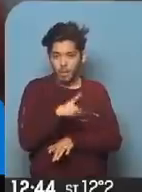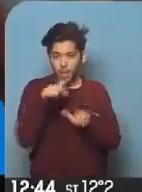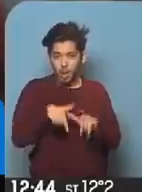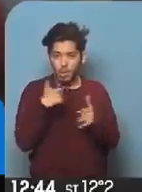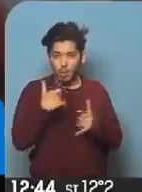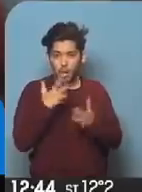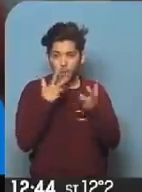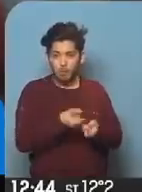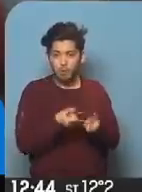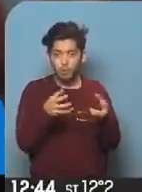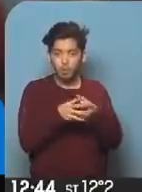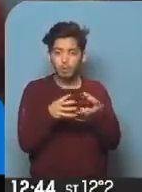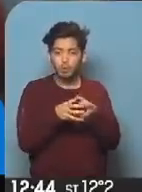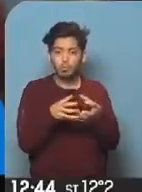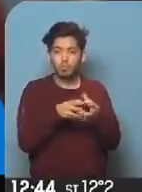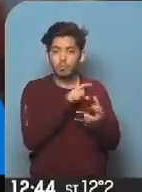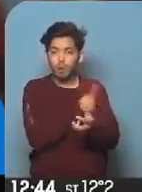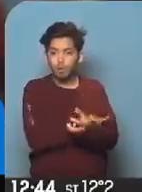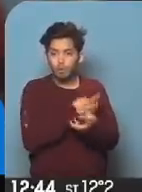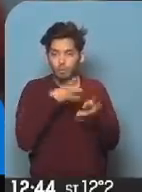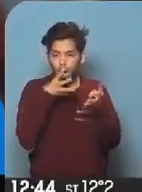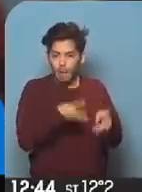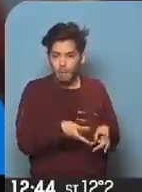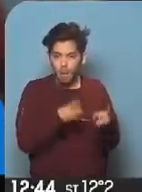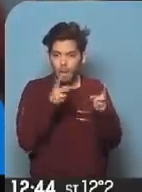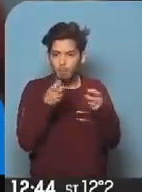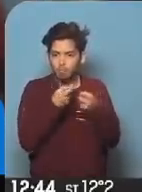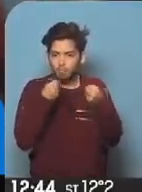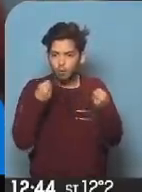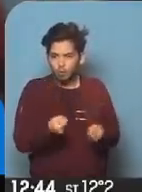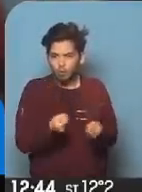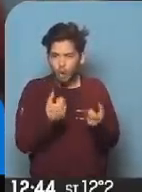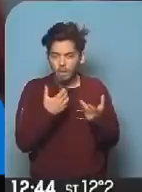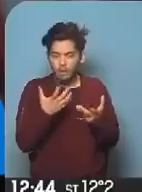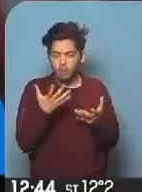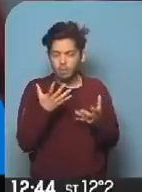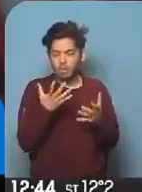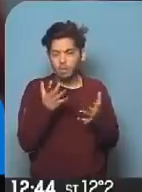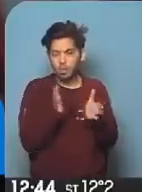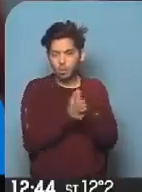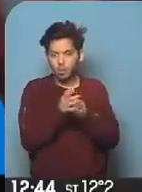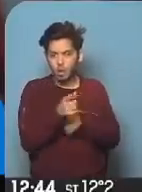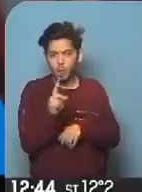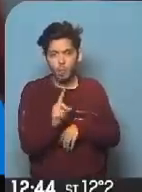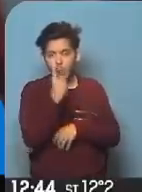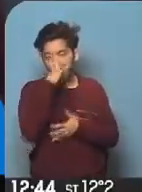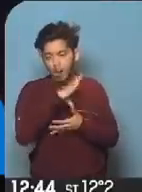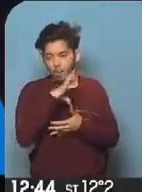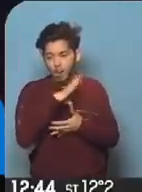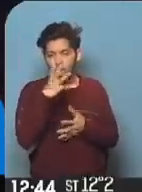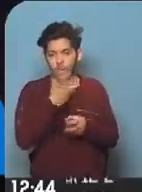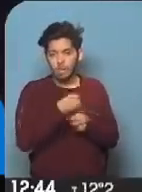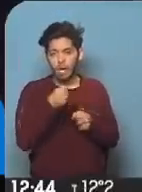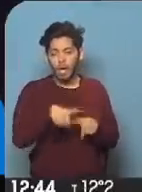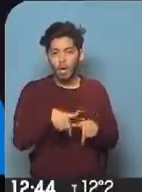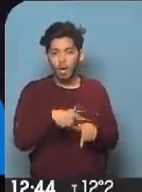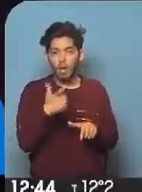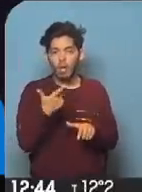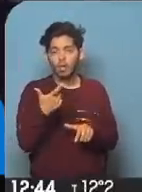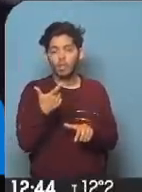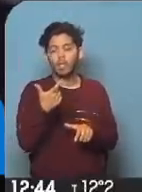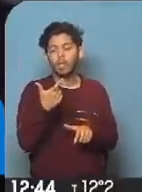soporte de las Fuerzas Armadas muy fuerte por detrás. Y hay una clara decisión de hacer, por primera vez en América Latina, lo que hasta ahora los militares no consiguen hacer, que es llegar al